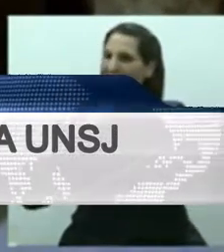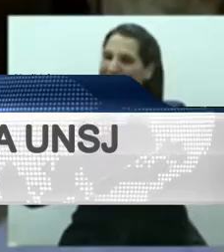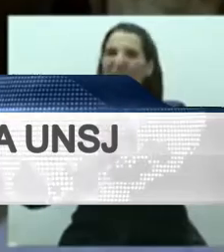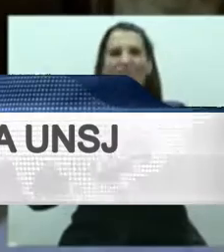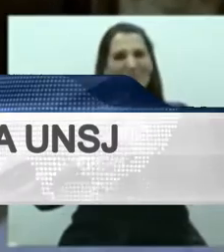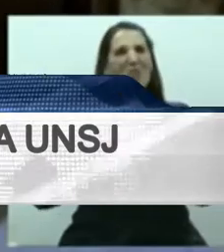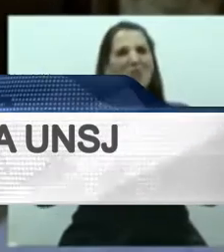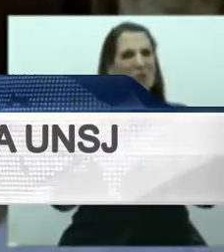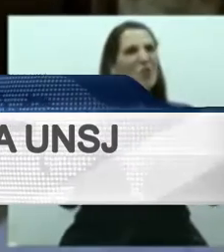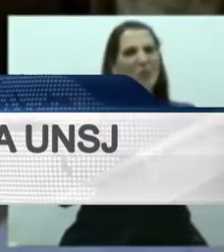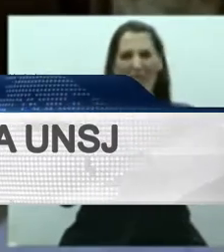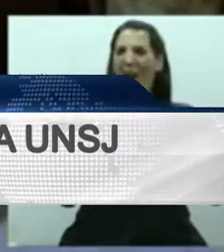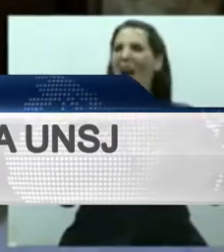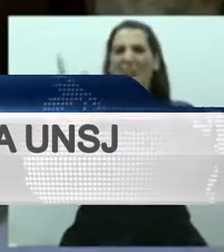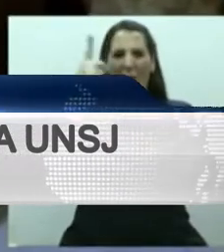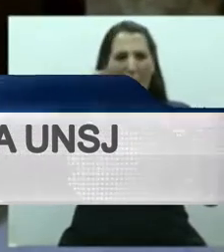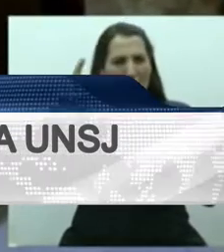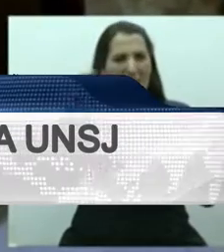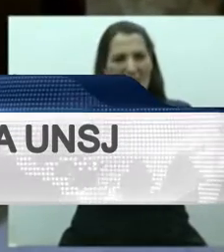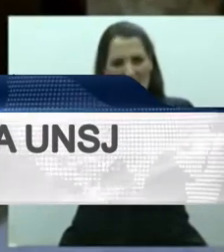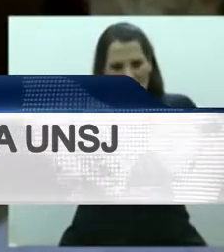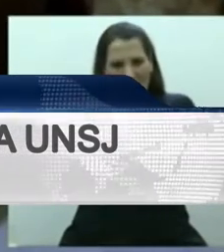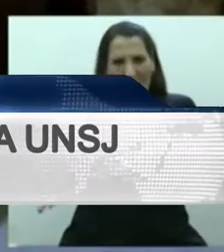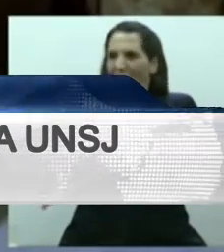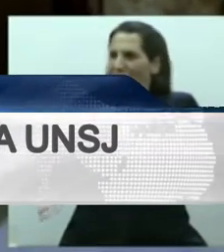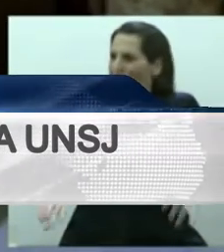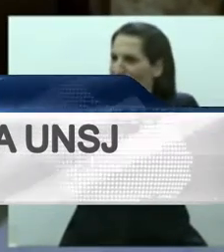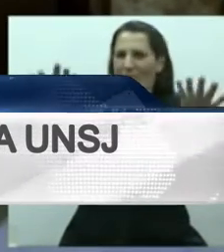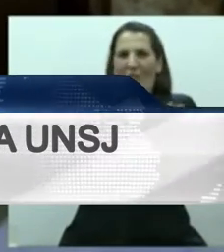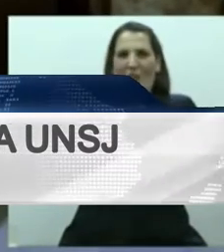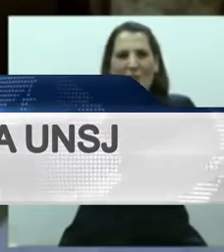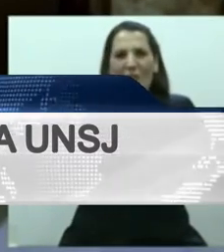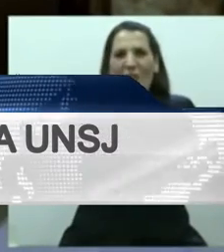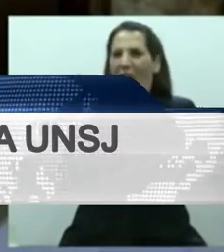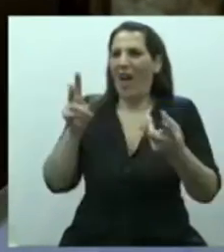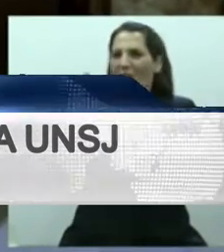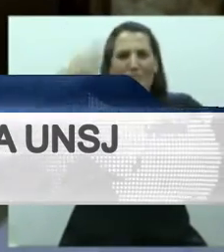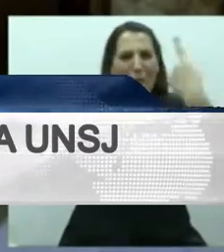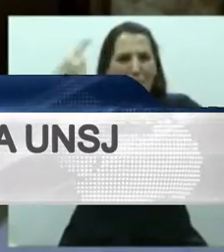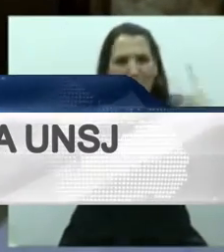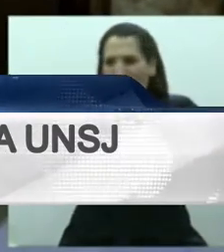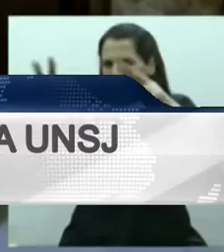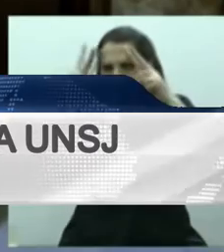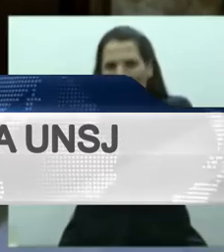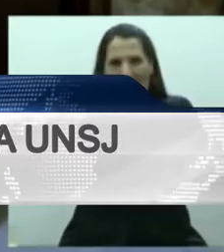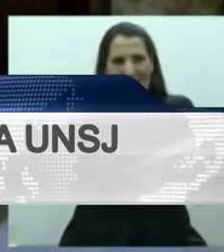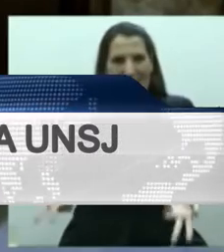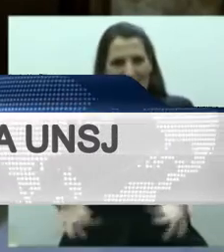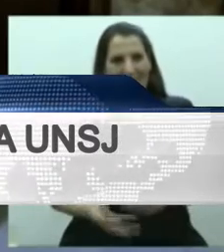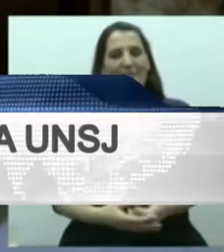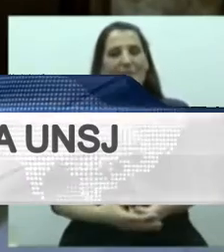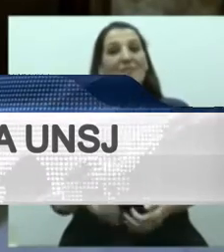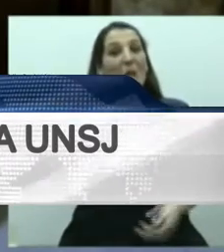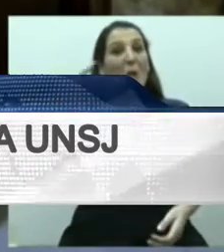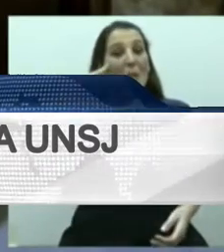oposición y antecedentes. Fue un mecanismo que se hizo por única vez en ese momento para normalizar esta situación de años